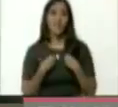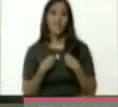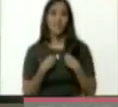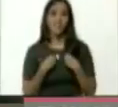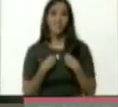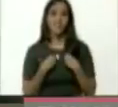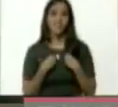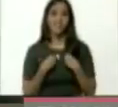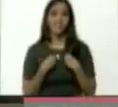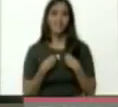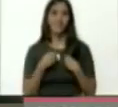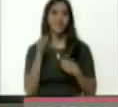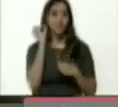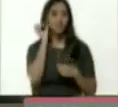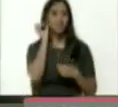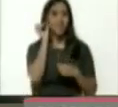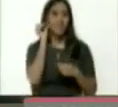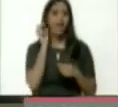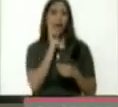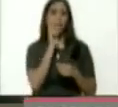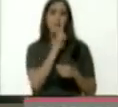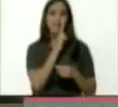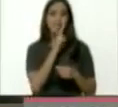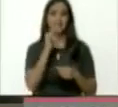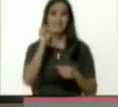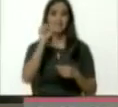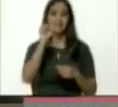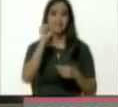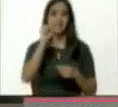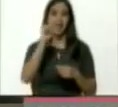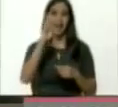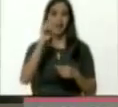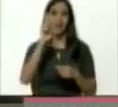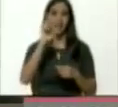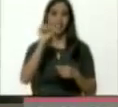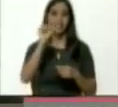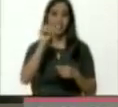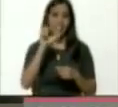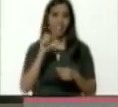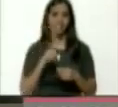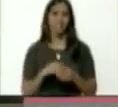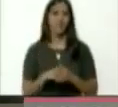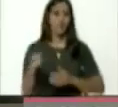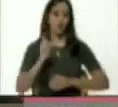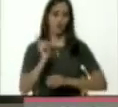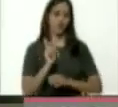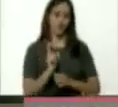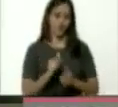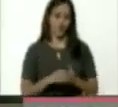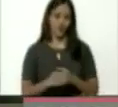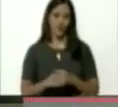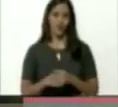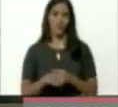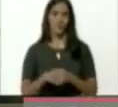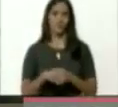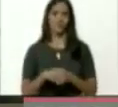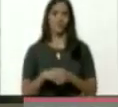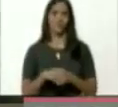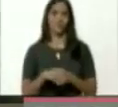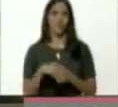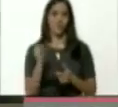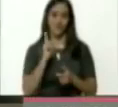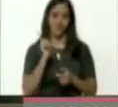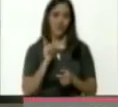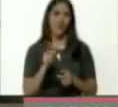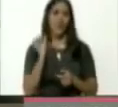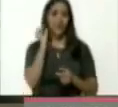ahí? Una muchacha que es apellido Sabarce. Pero no es Sabarce. No. Déjame meter Sabarce en ese problema. Señor, una